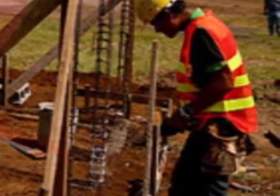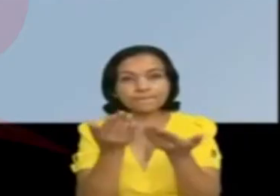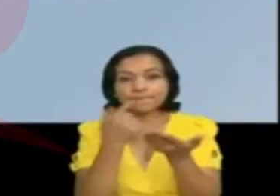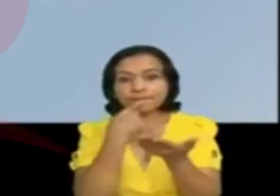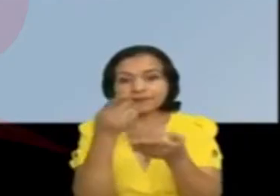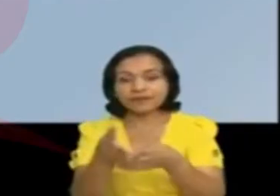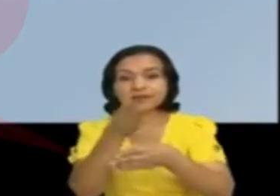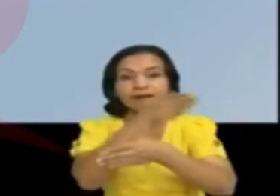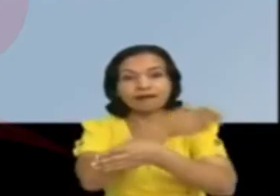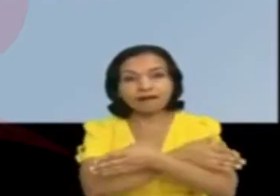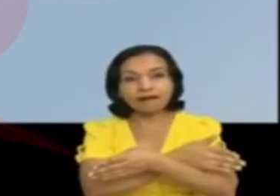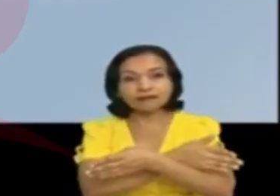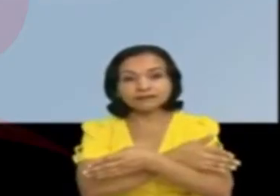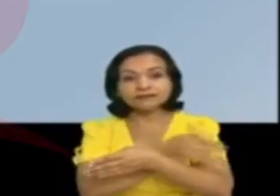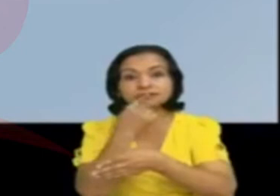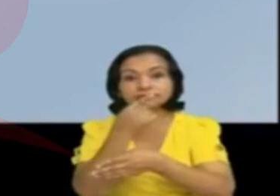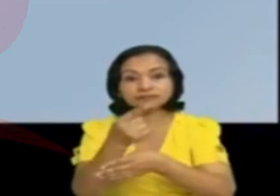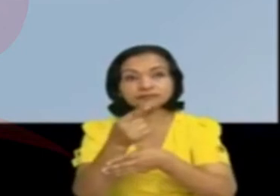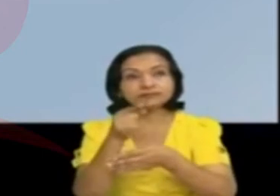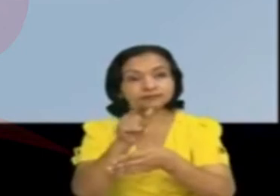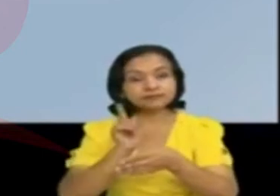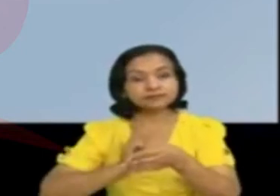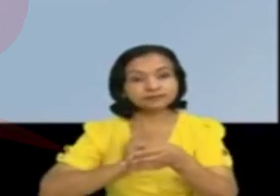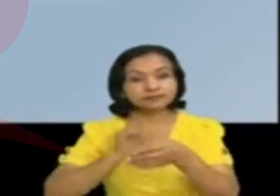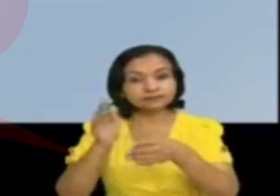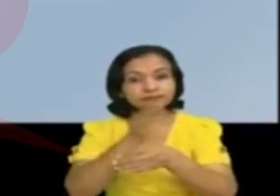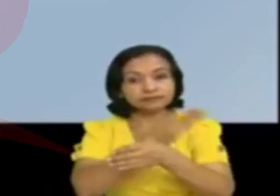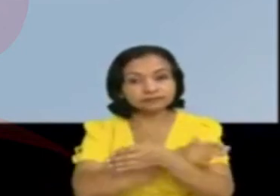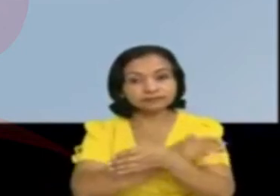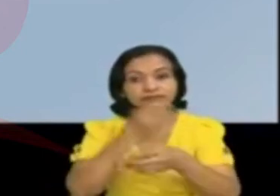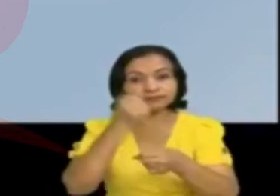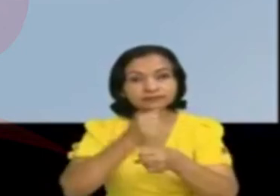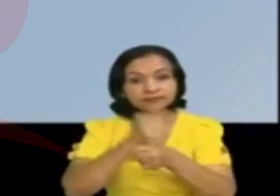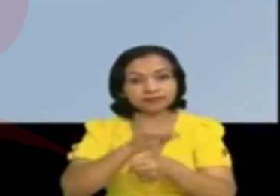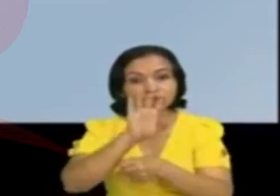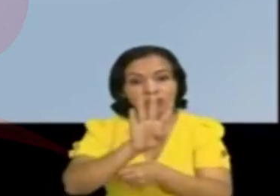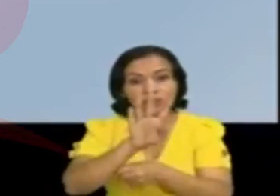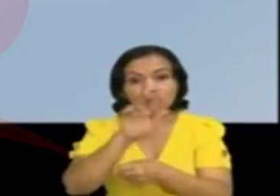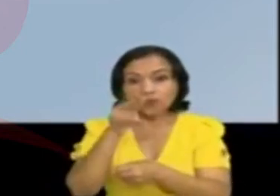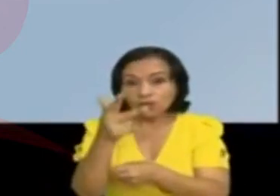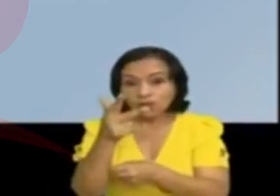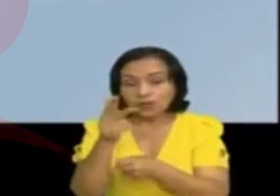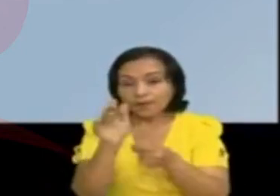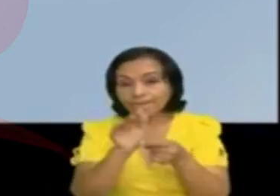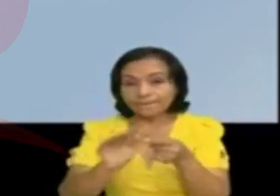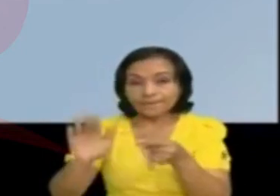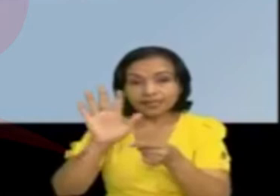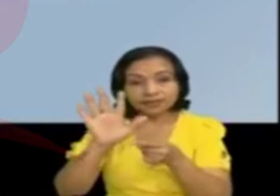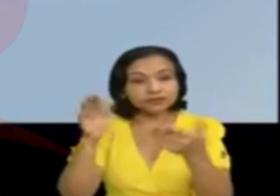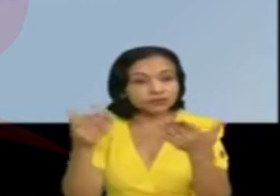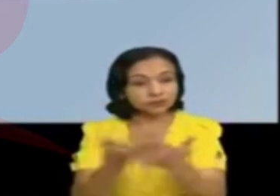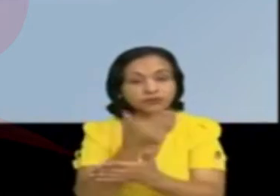país. En esa lámina aparece lo que ya te mencionaba, la ejecución de 48 proyectos más 5 nuevos,